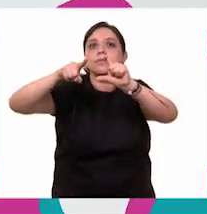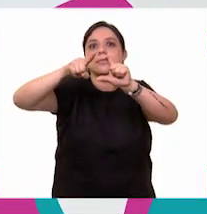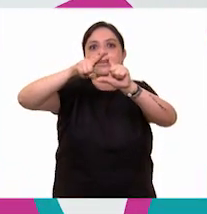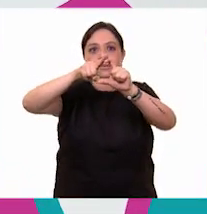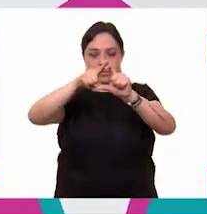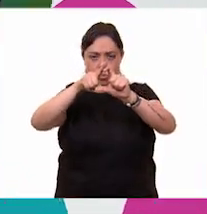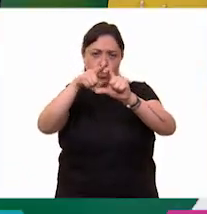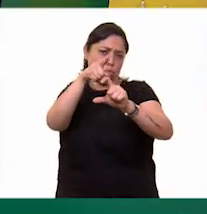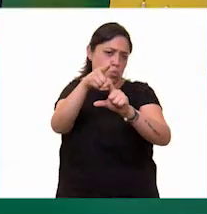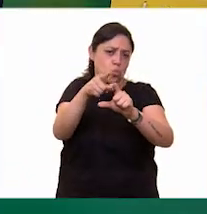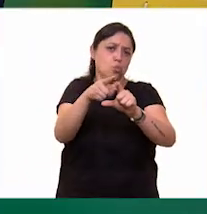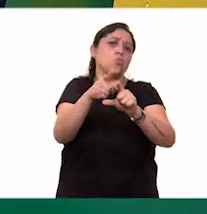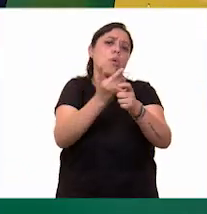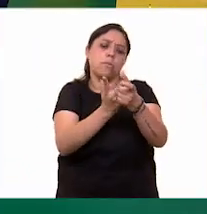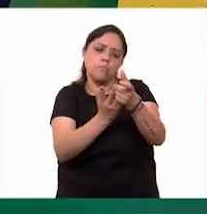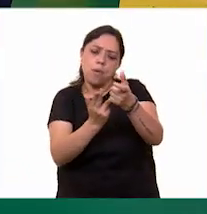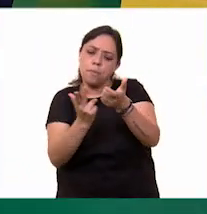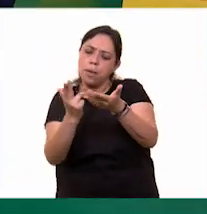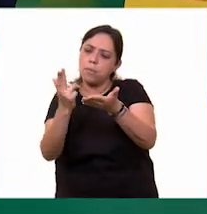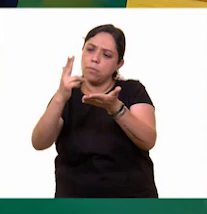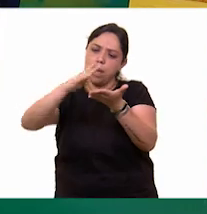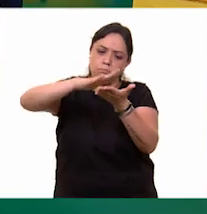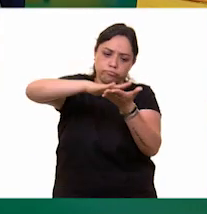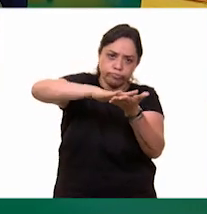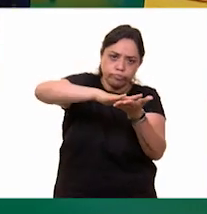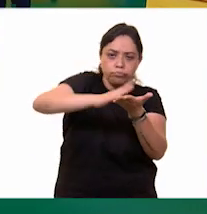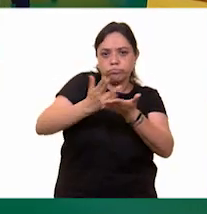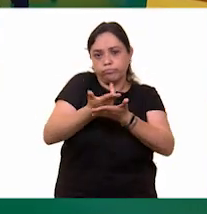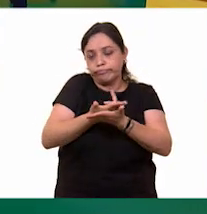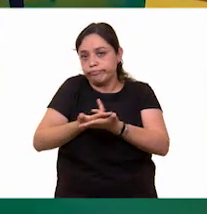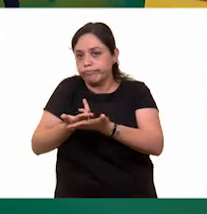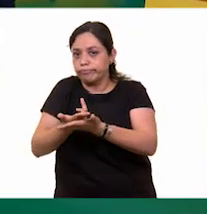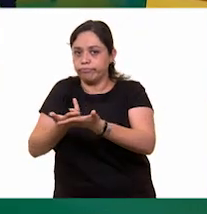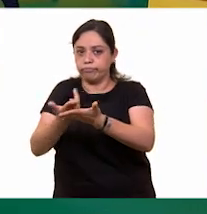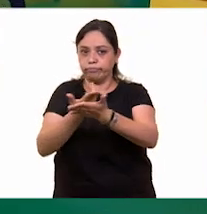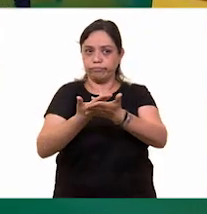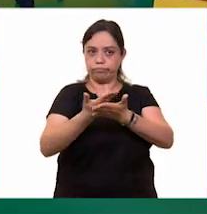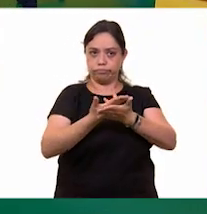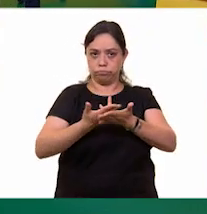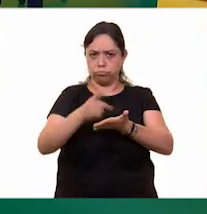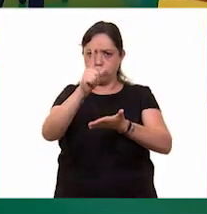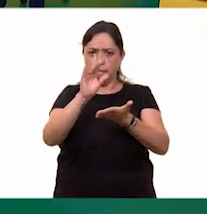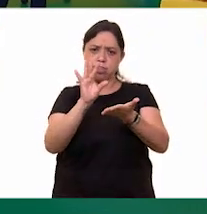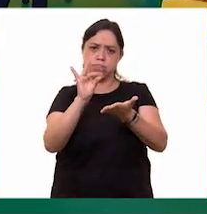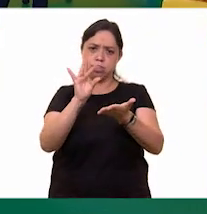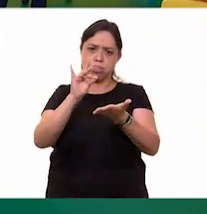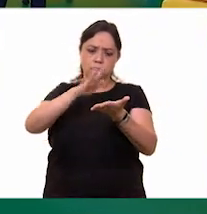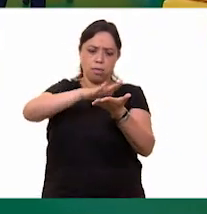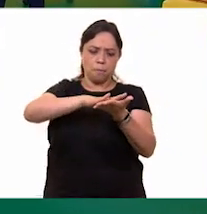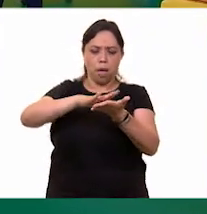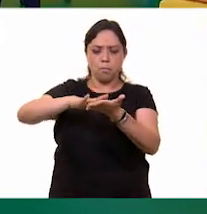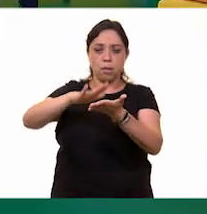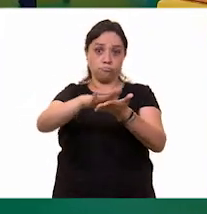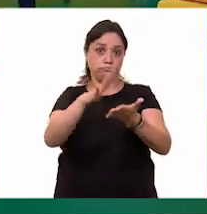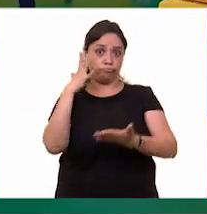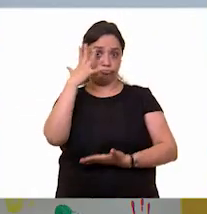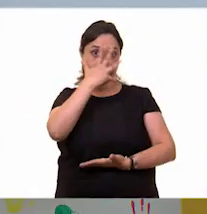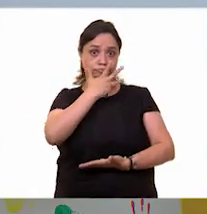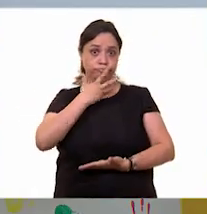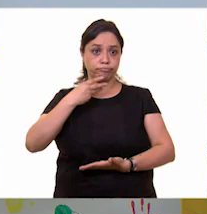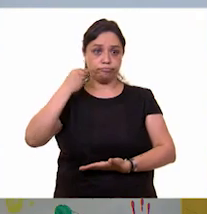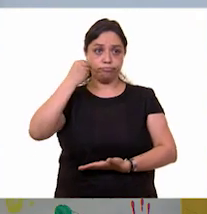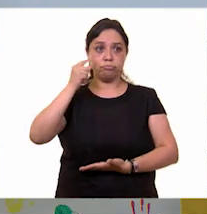puedes dibujarlo. Veo que muchos de ustedes están recortando y están pegando y les están quedando muy bonitos esos